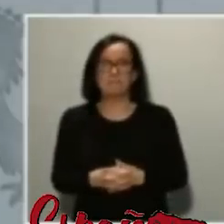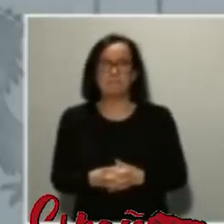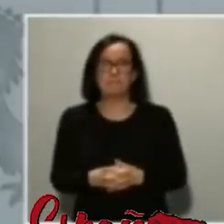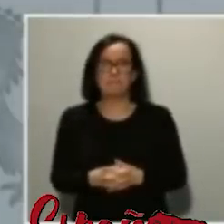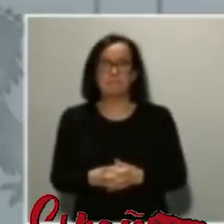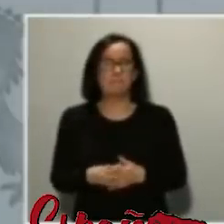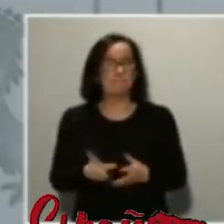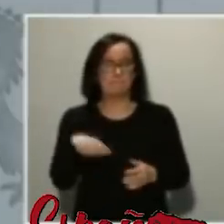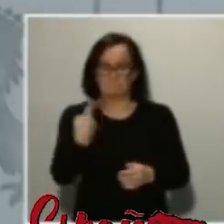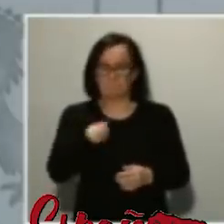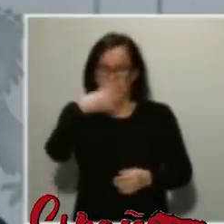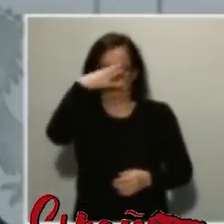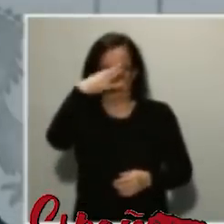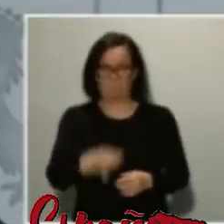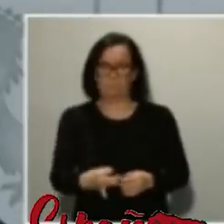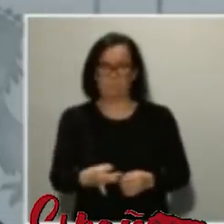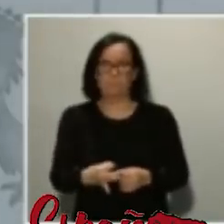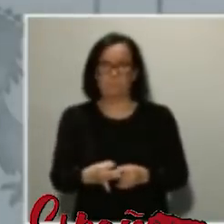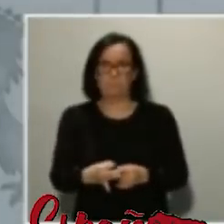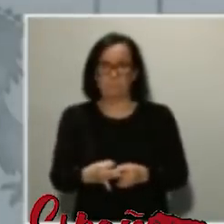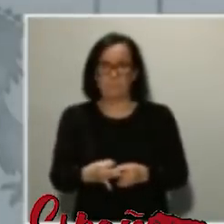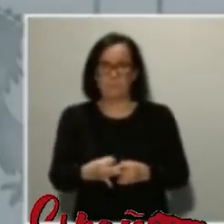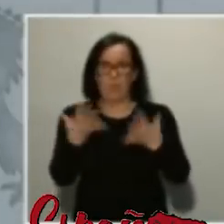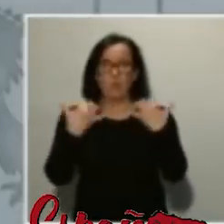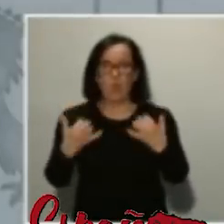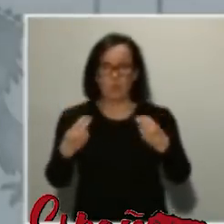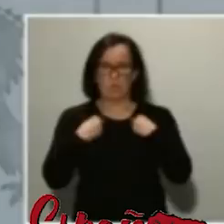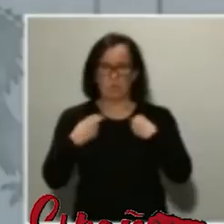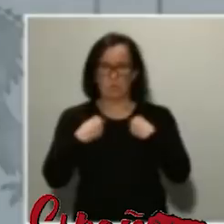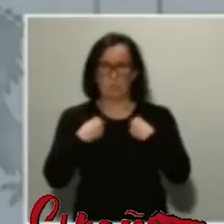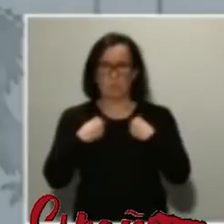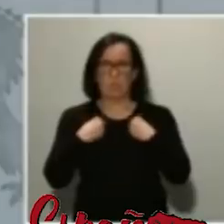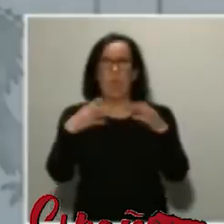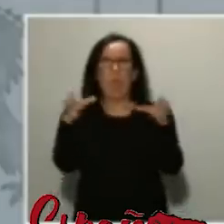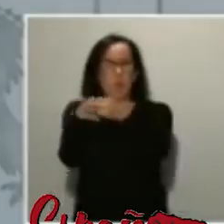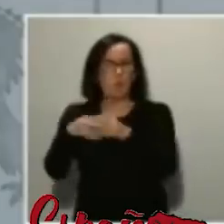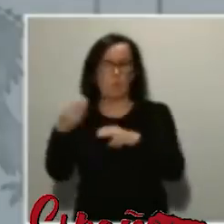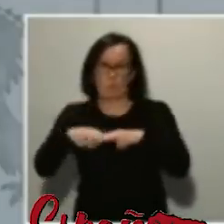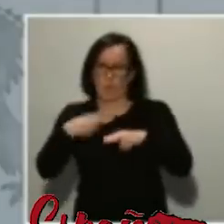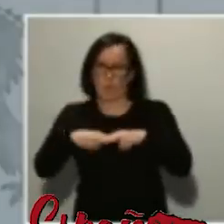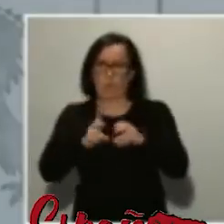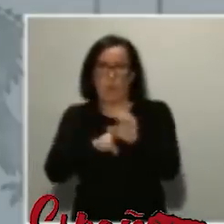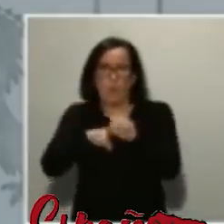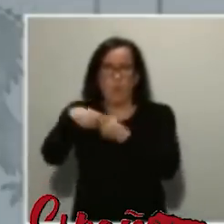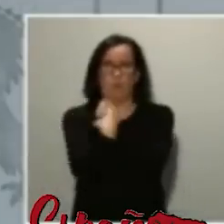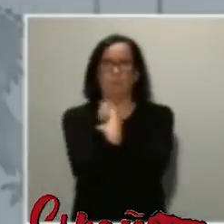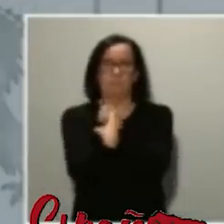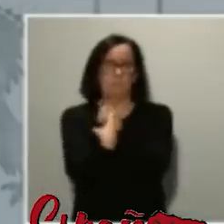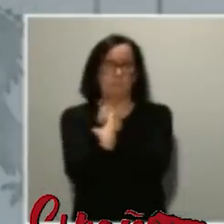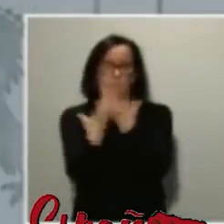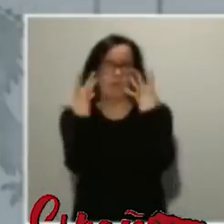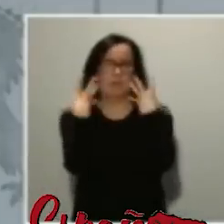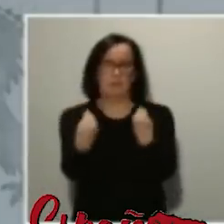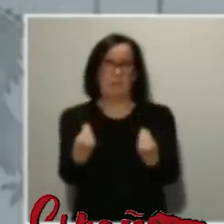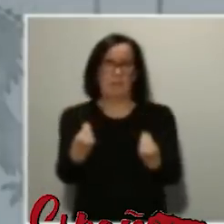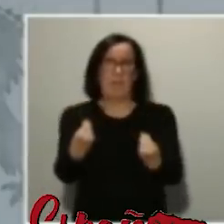del Interior, y que ayer salga tanto tiempo, y que hoy